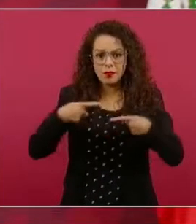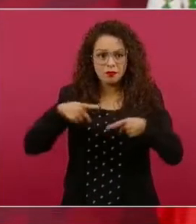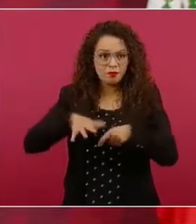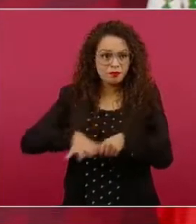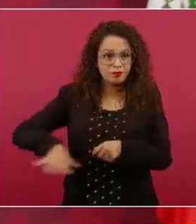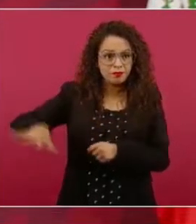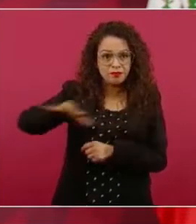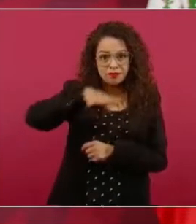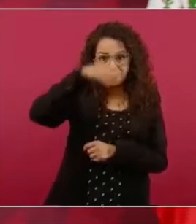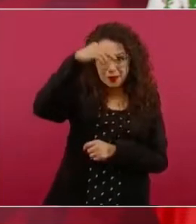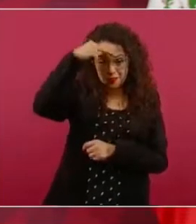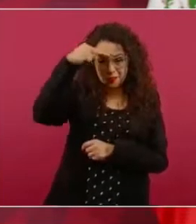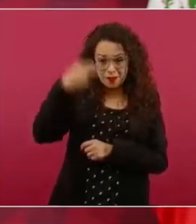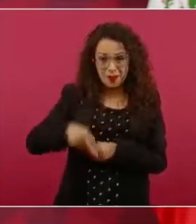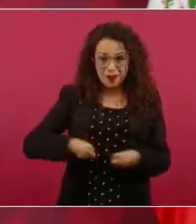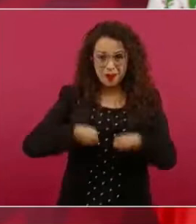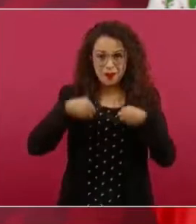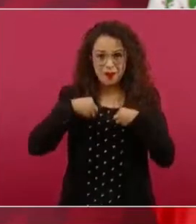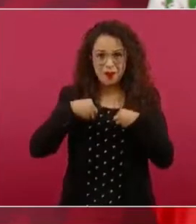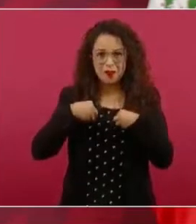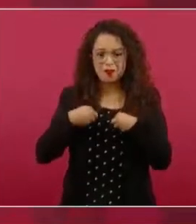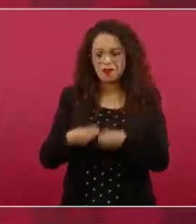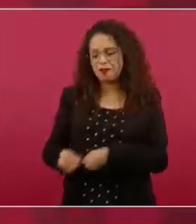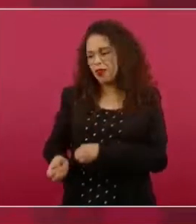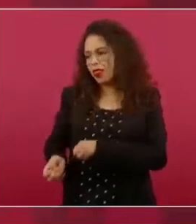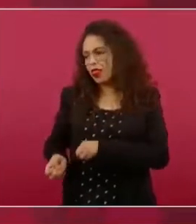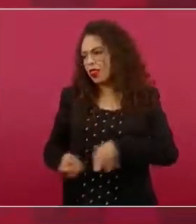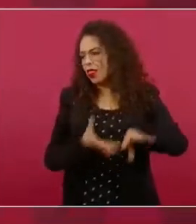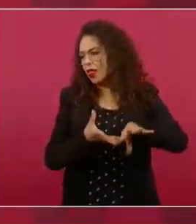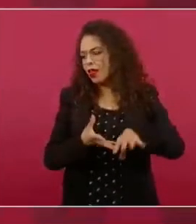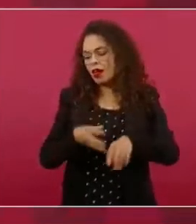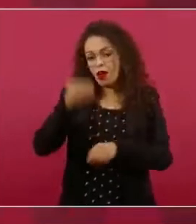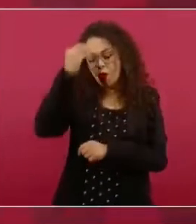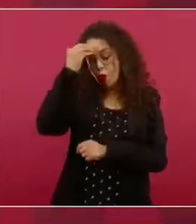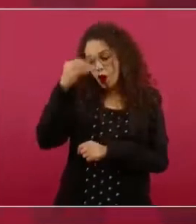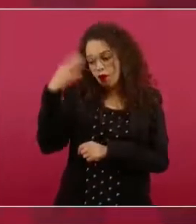por completo y además